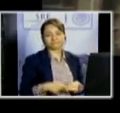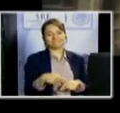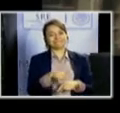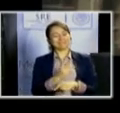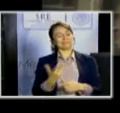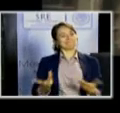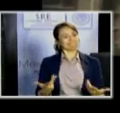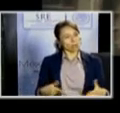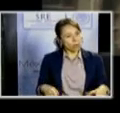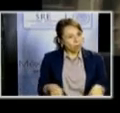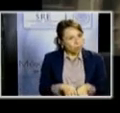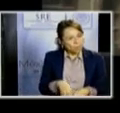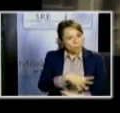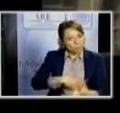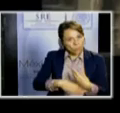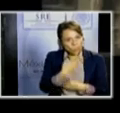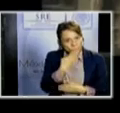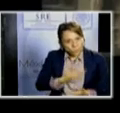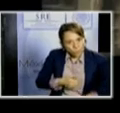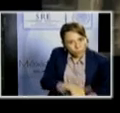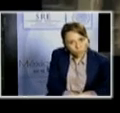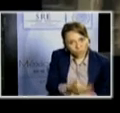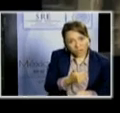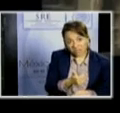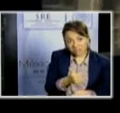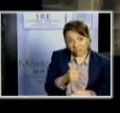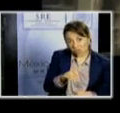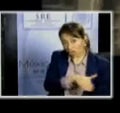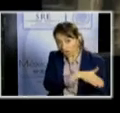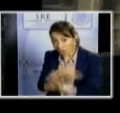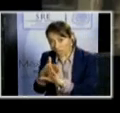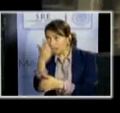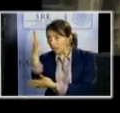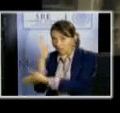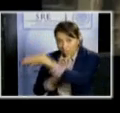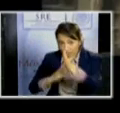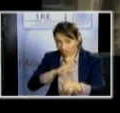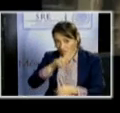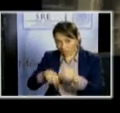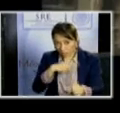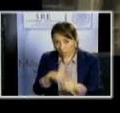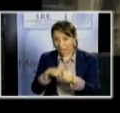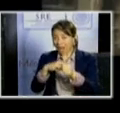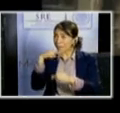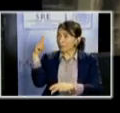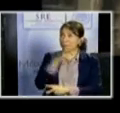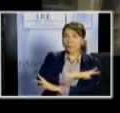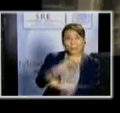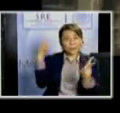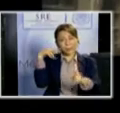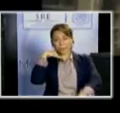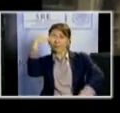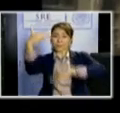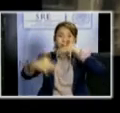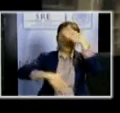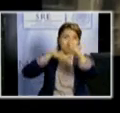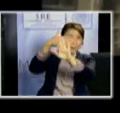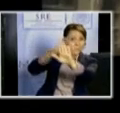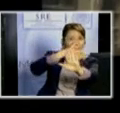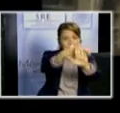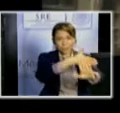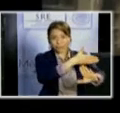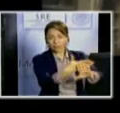explotación insostenible de recursos naturales, congestión y accidentalidad, contaminación del aire, generación de desechos y